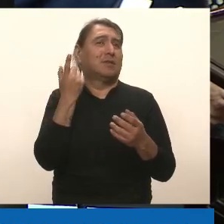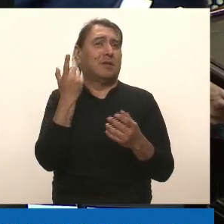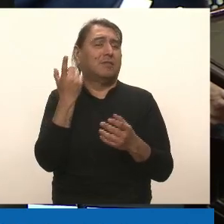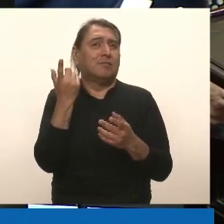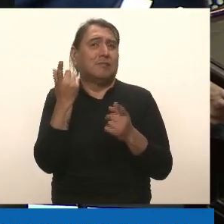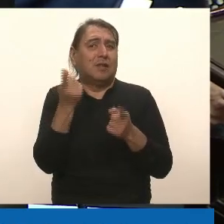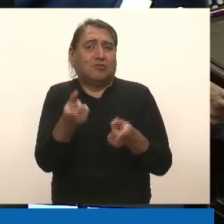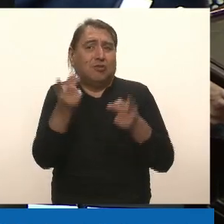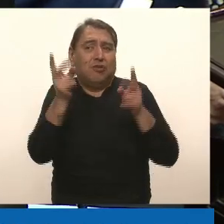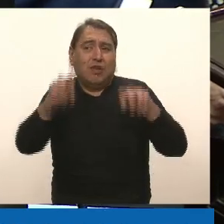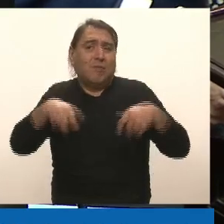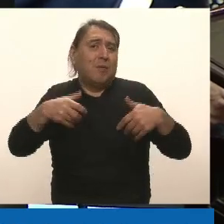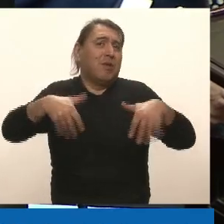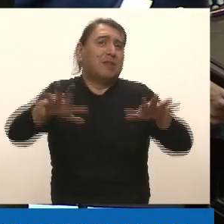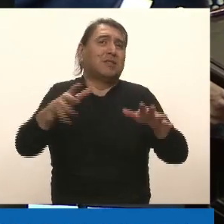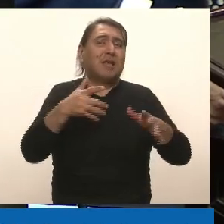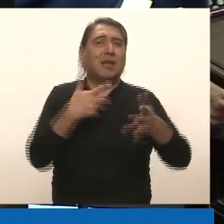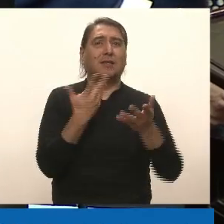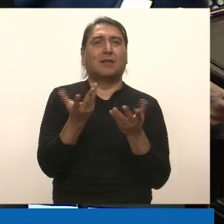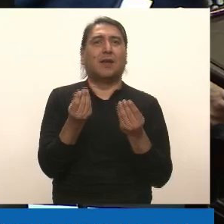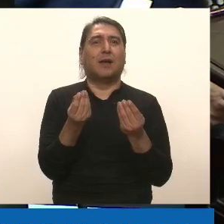estos temas pasan en segunda,